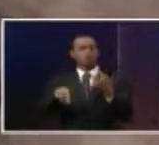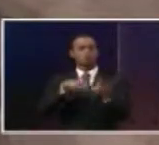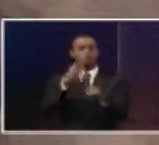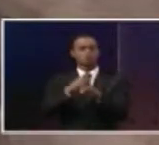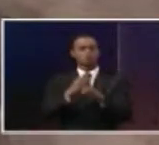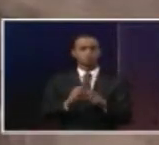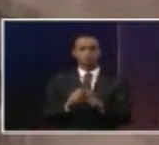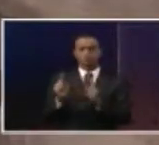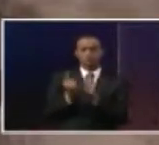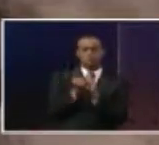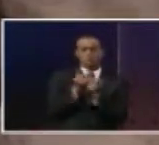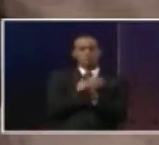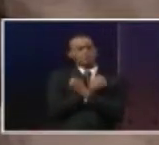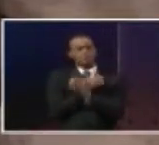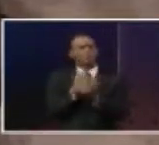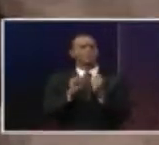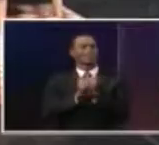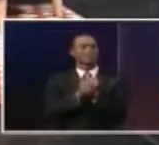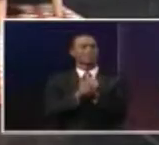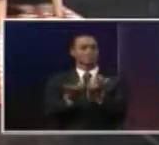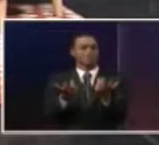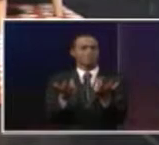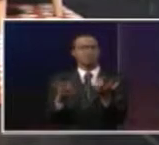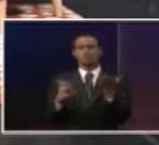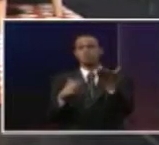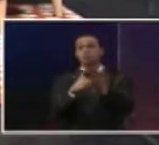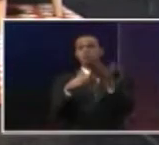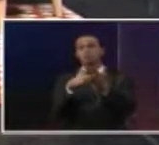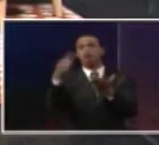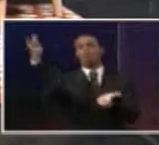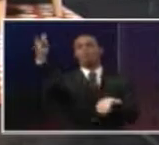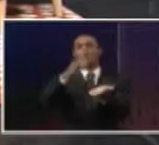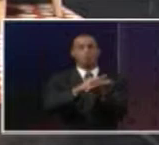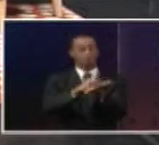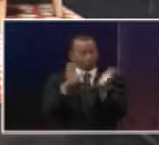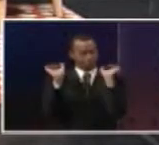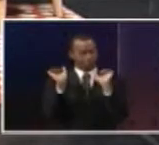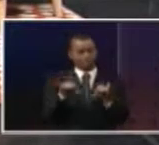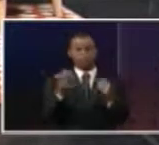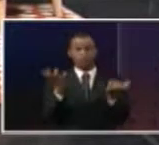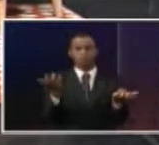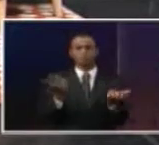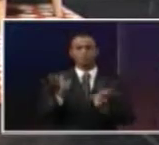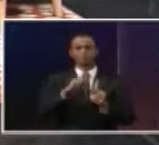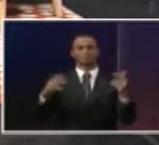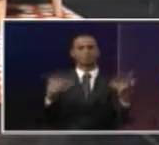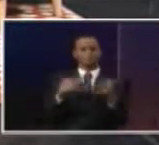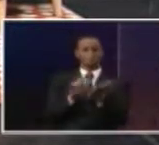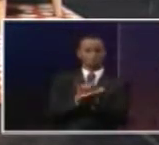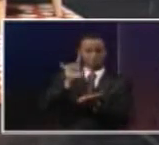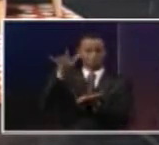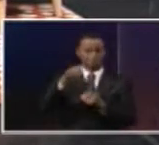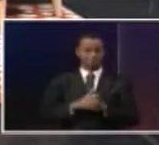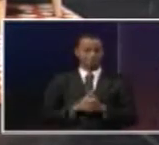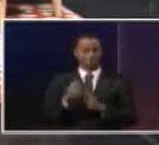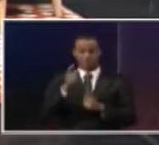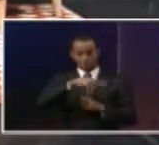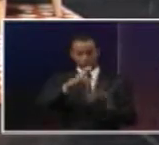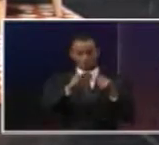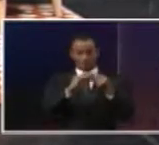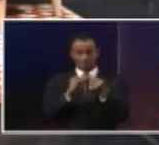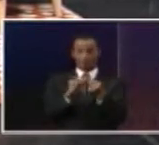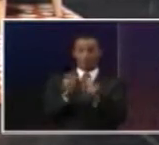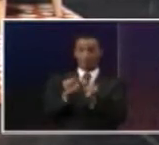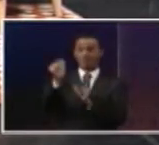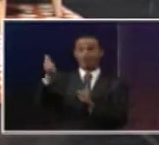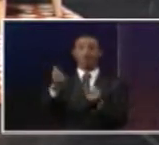mismo. Exactamente. No es lo mismo hablar por un Skype, un celular. Por eso es que dicen que a veces amores de los felices los cuatro,